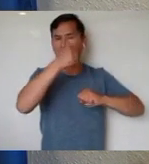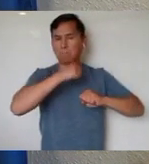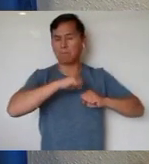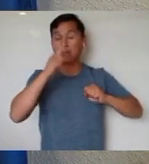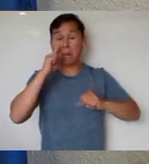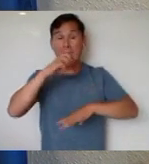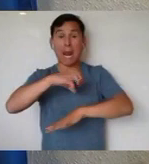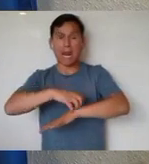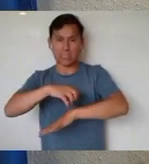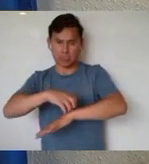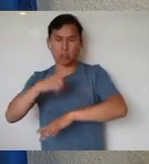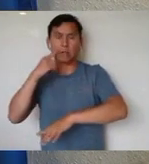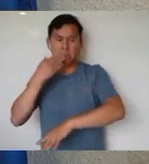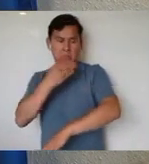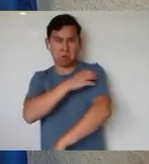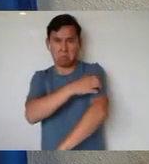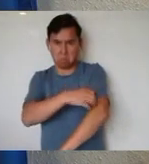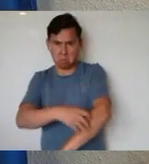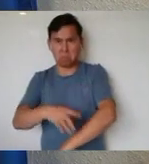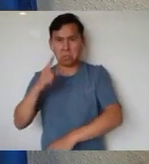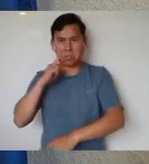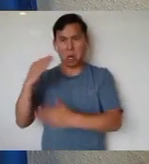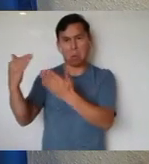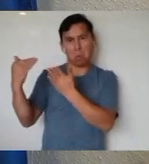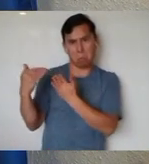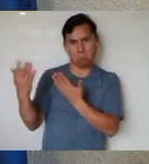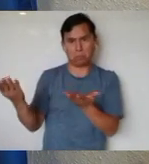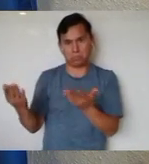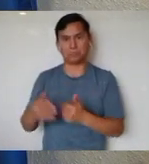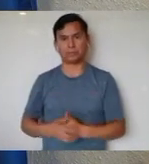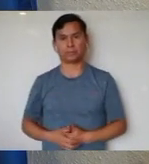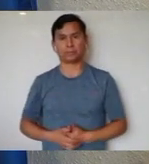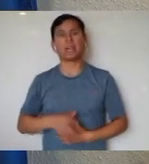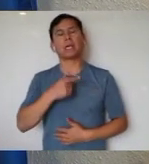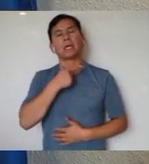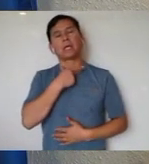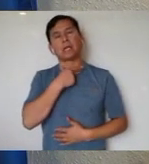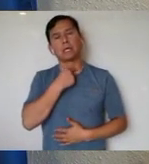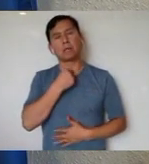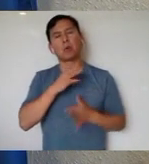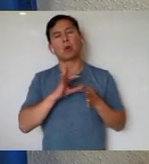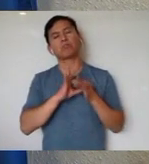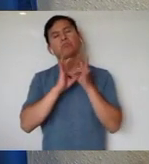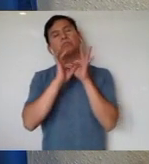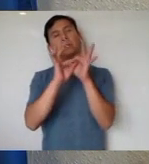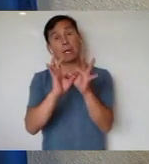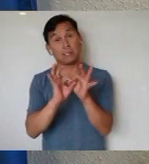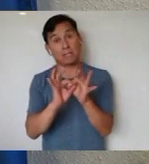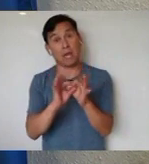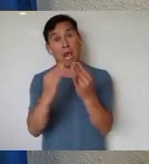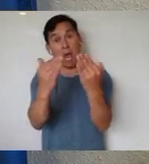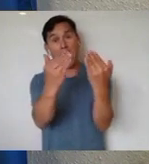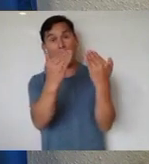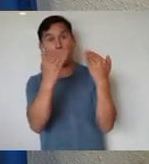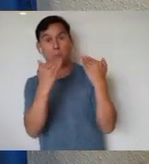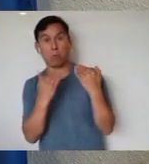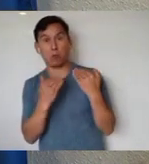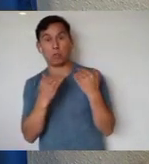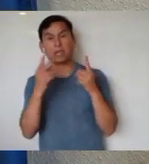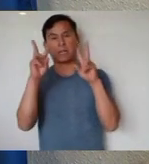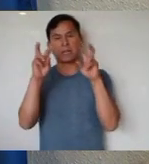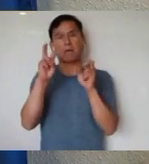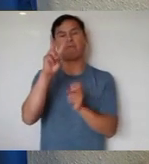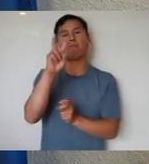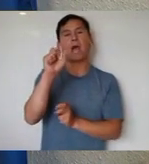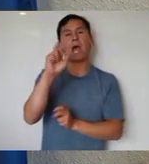la región y también para el país que nos cubre a nosotros. Queremos agradecer el apoyo que ha entregado Comercial